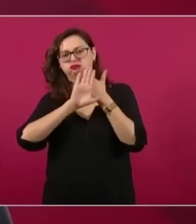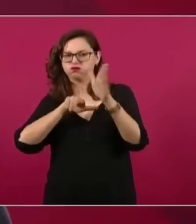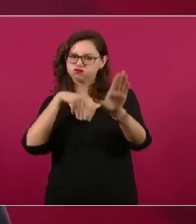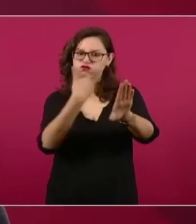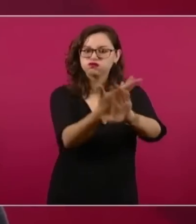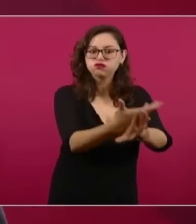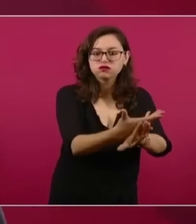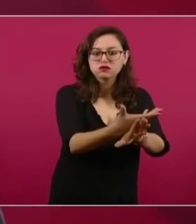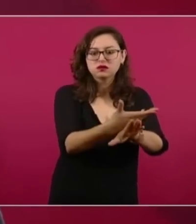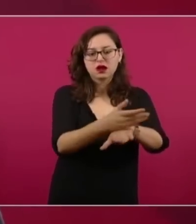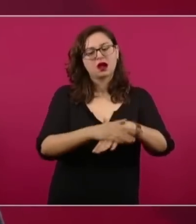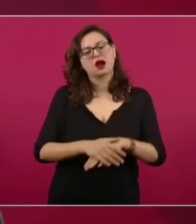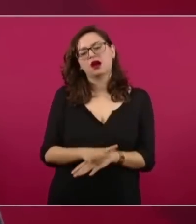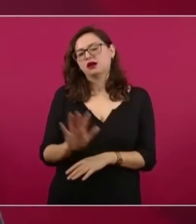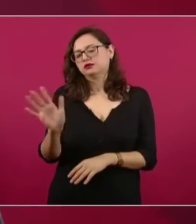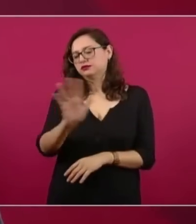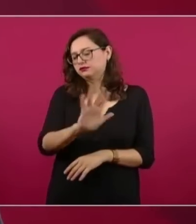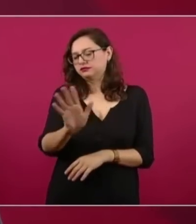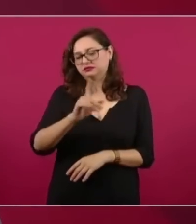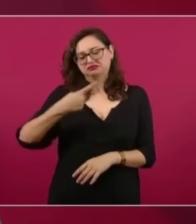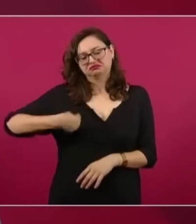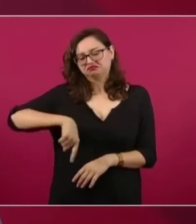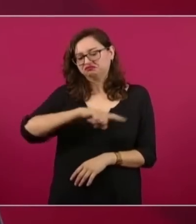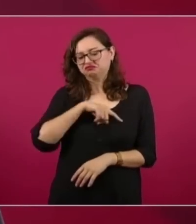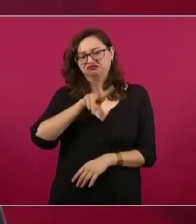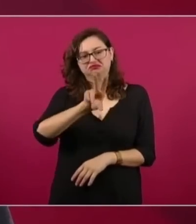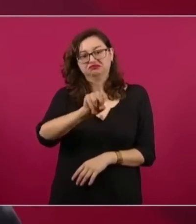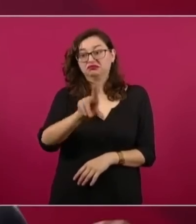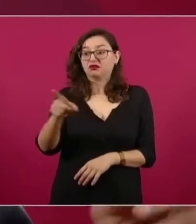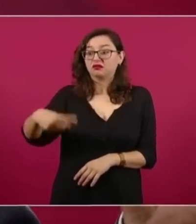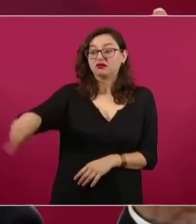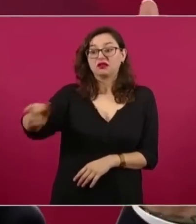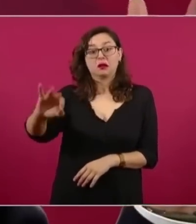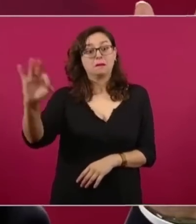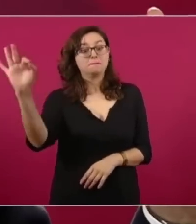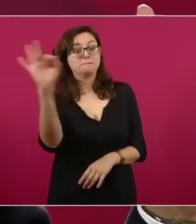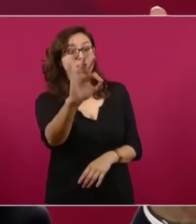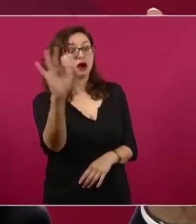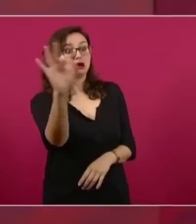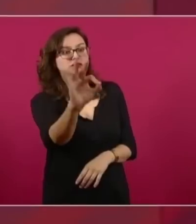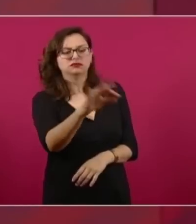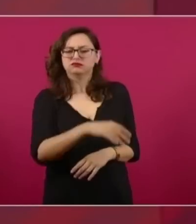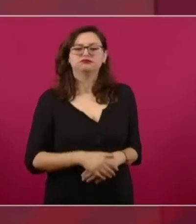amor y paz,